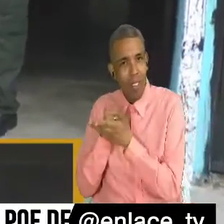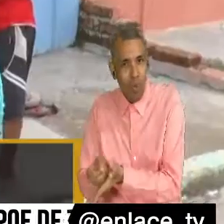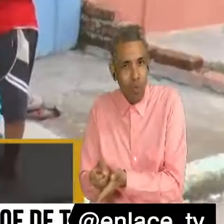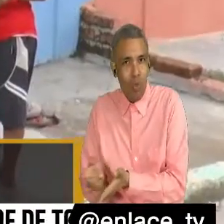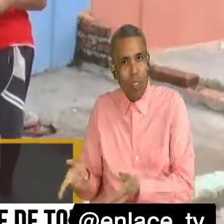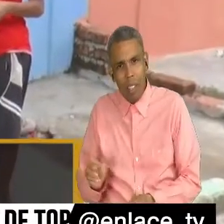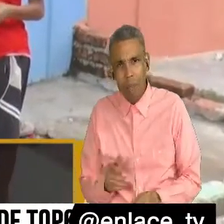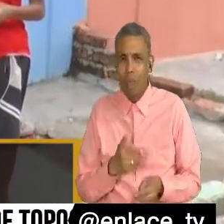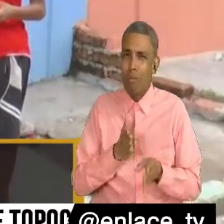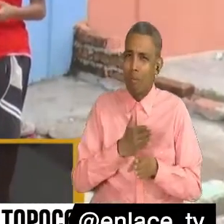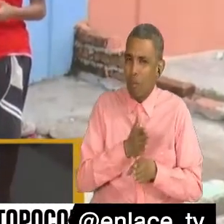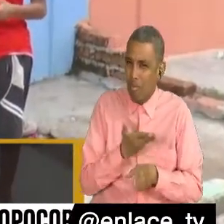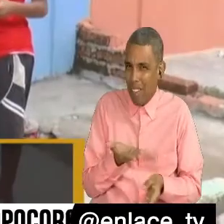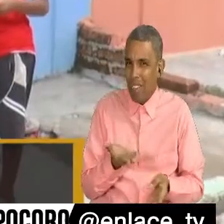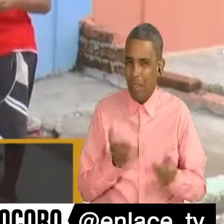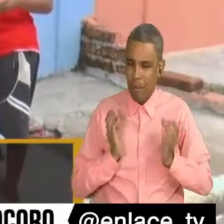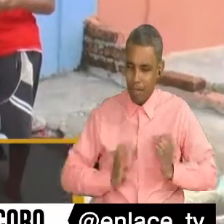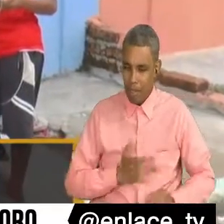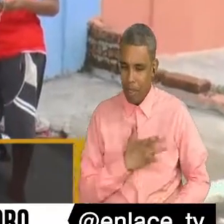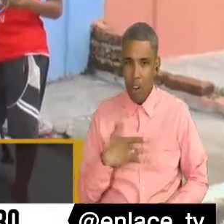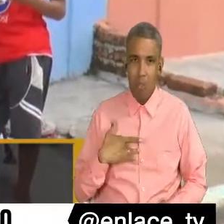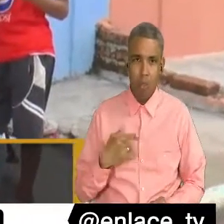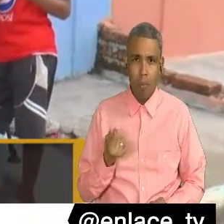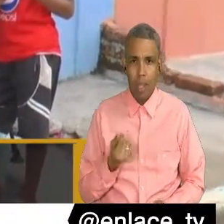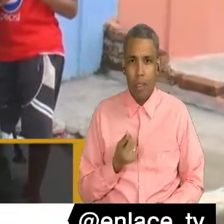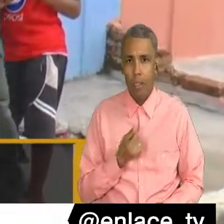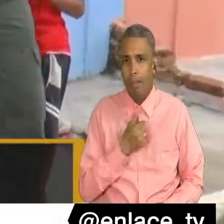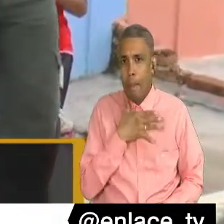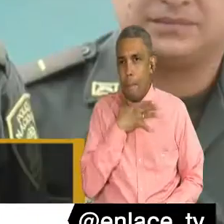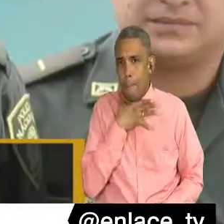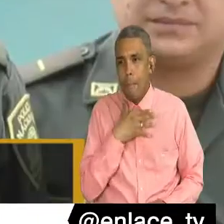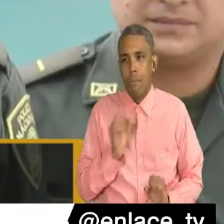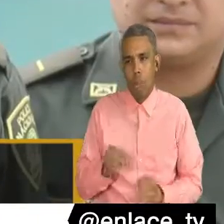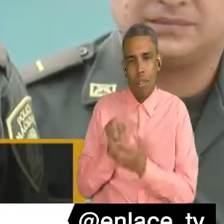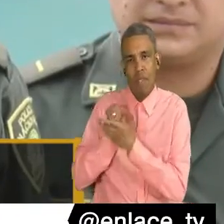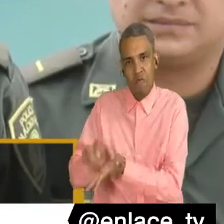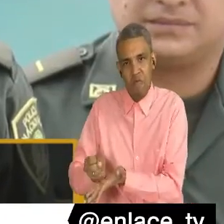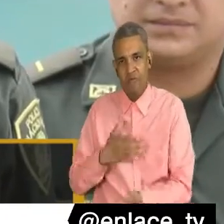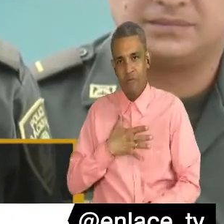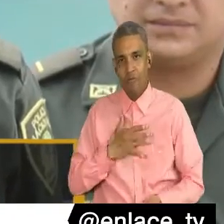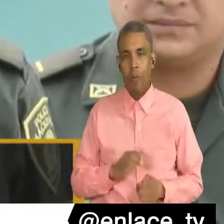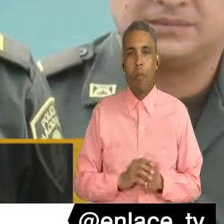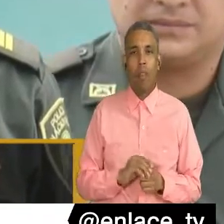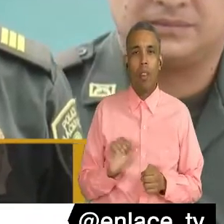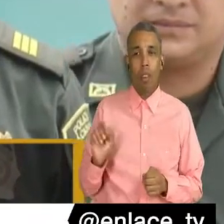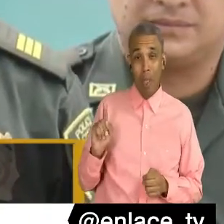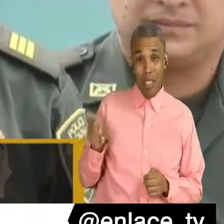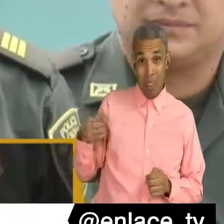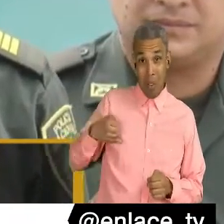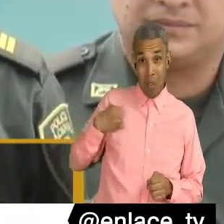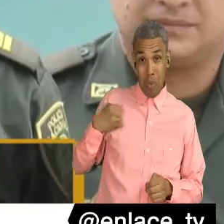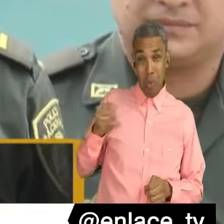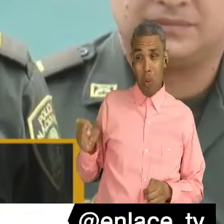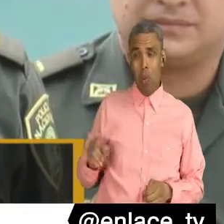ciudadanos que por sus condiciones físicas y económicas no pueden lograrlo con sus propios medios. Logramos identificar que Johan tenía una movilidad muy